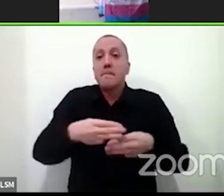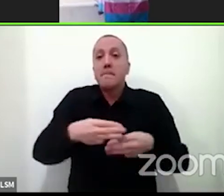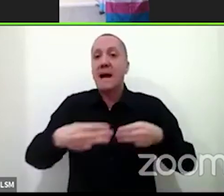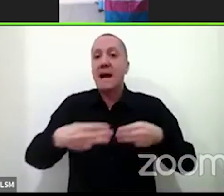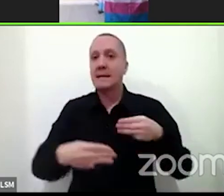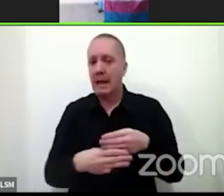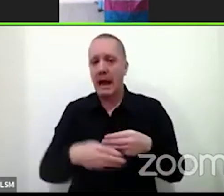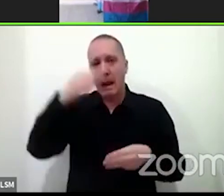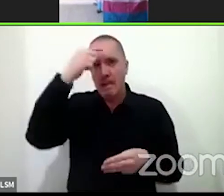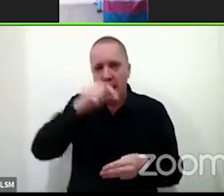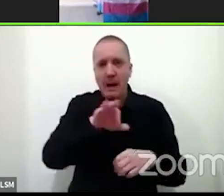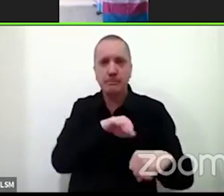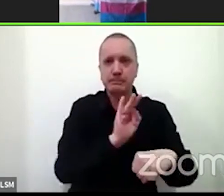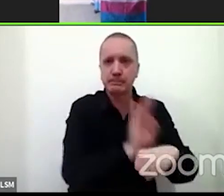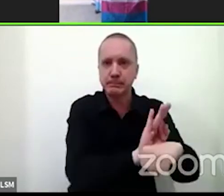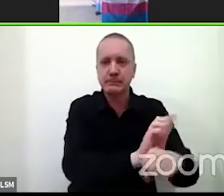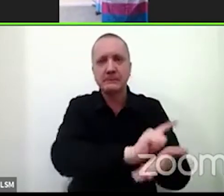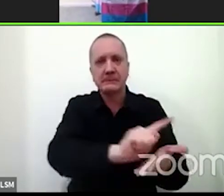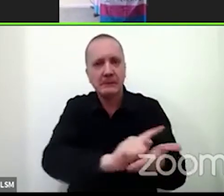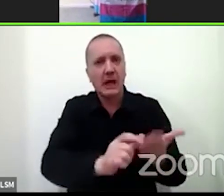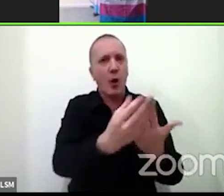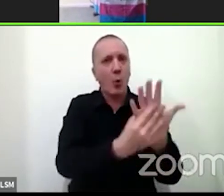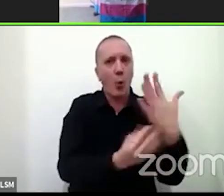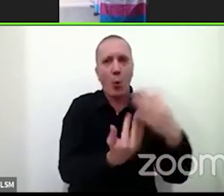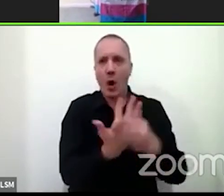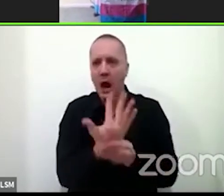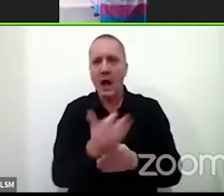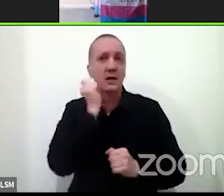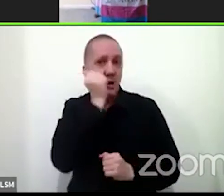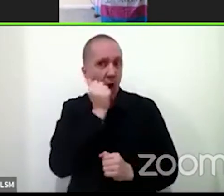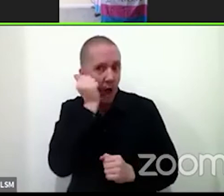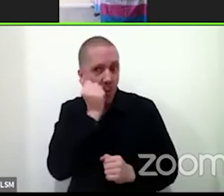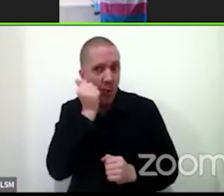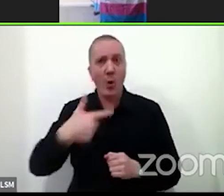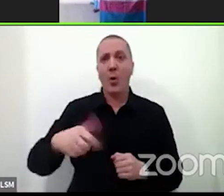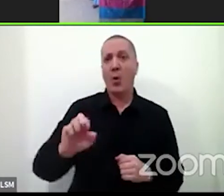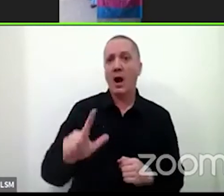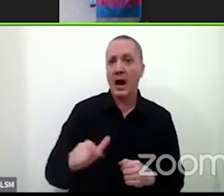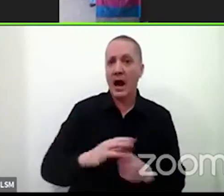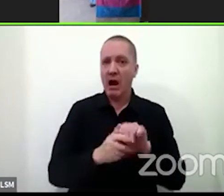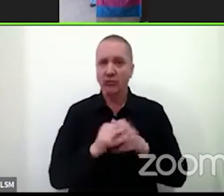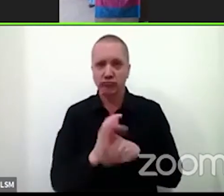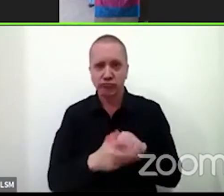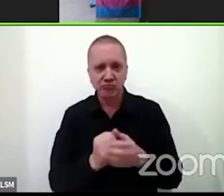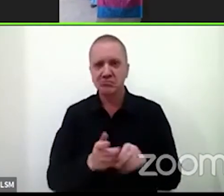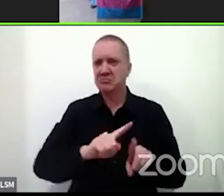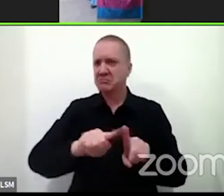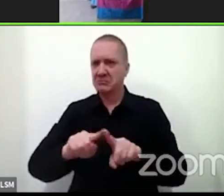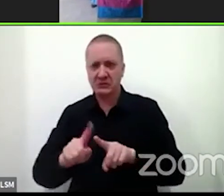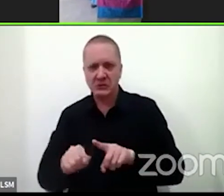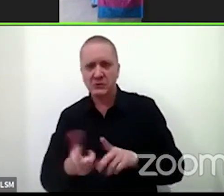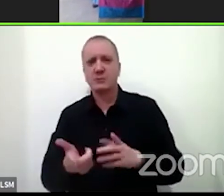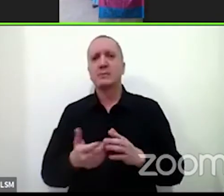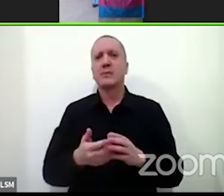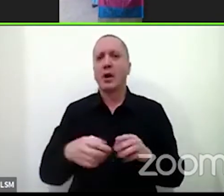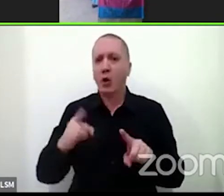limpieza, guantes, jabones, spray, desinfectantes, hand sanitizer, lubricantes,